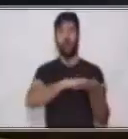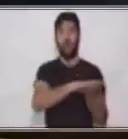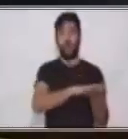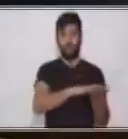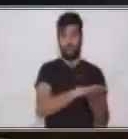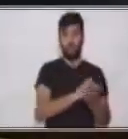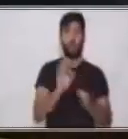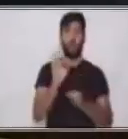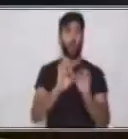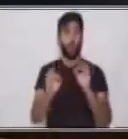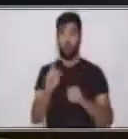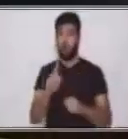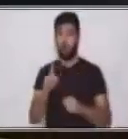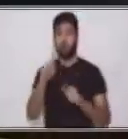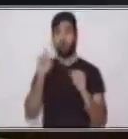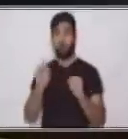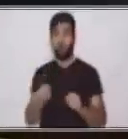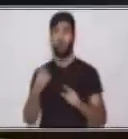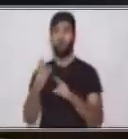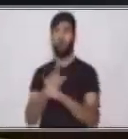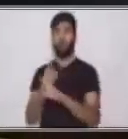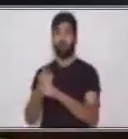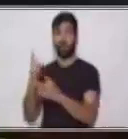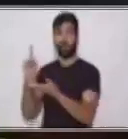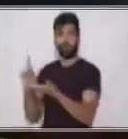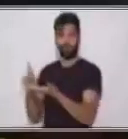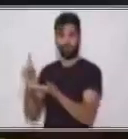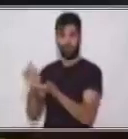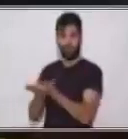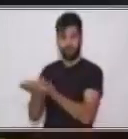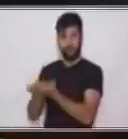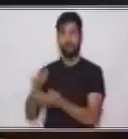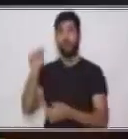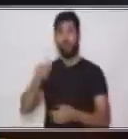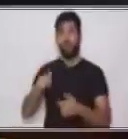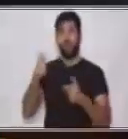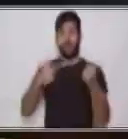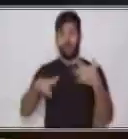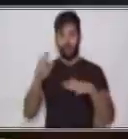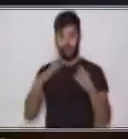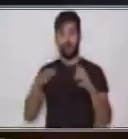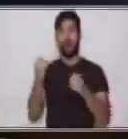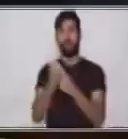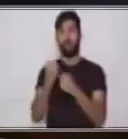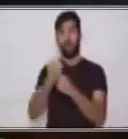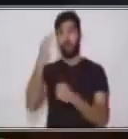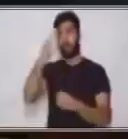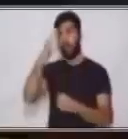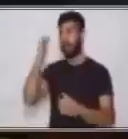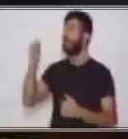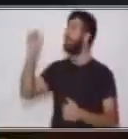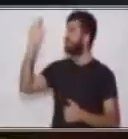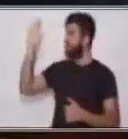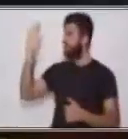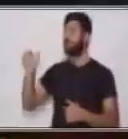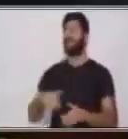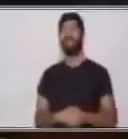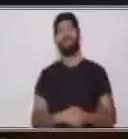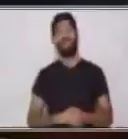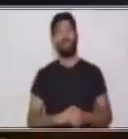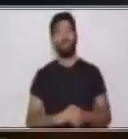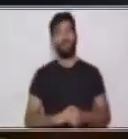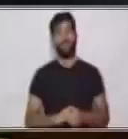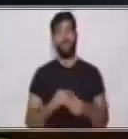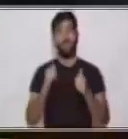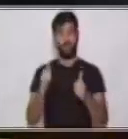también pueden utilizar su gel antibacterial. Y hoy, en Lengua de Señas, tenemos a Pablo. ¿Cómo estás, Pablo?